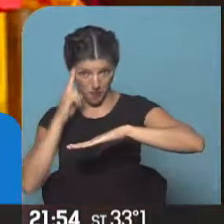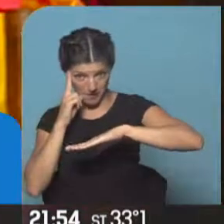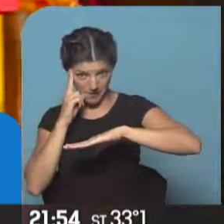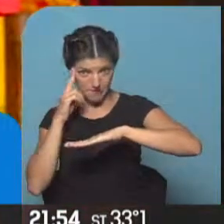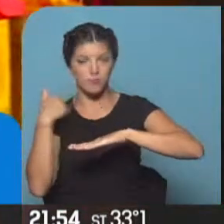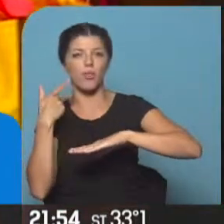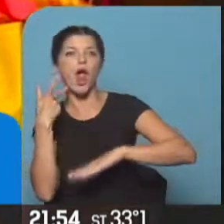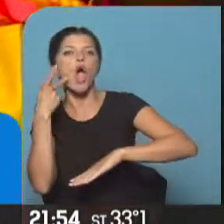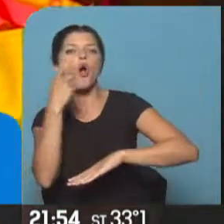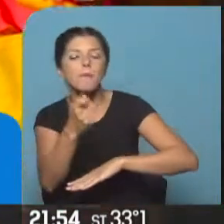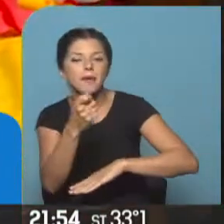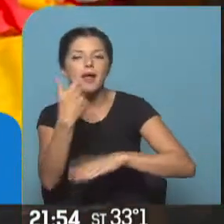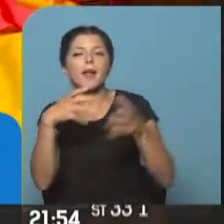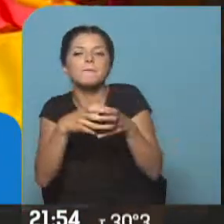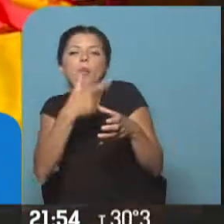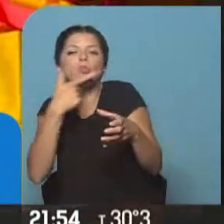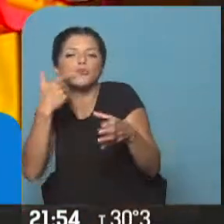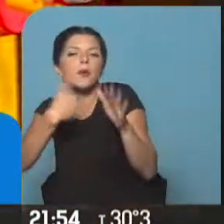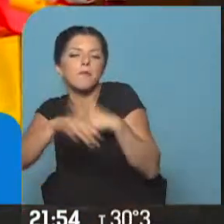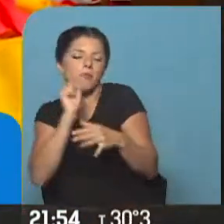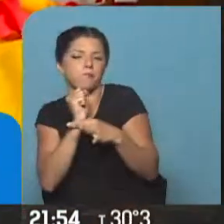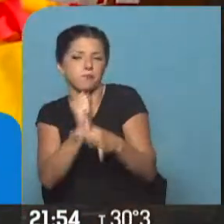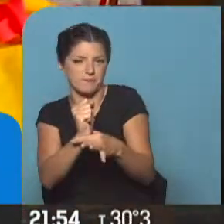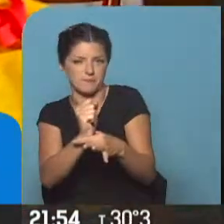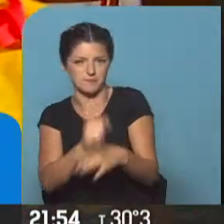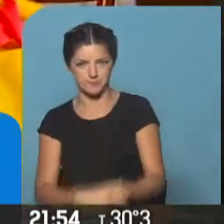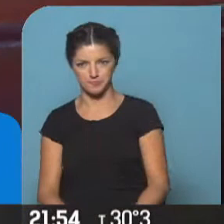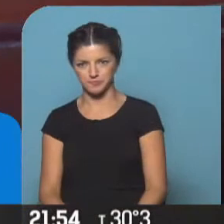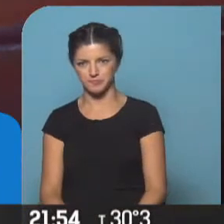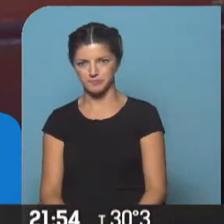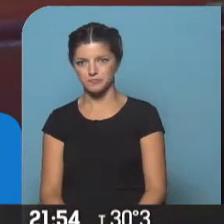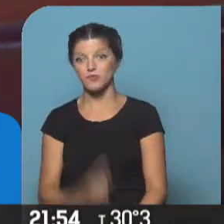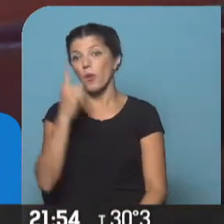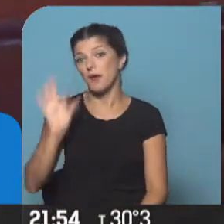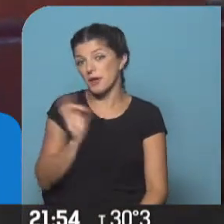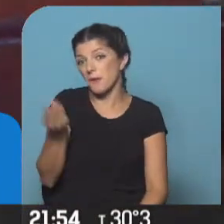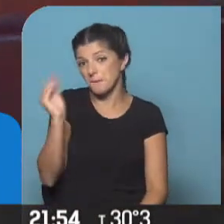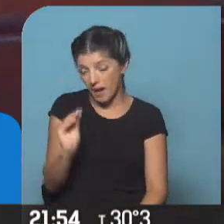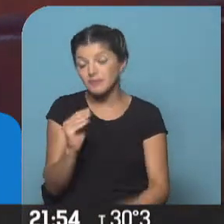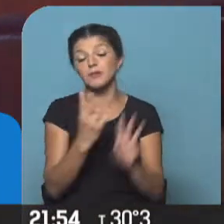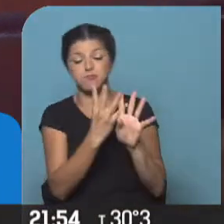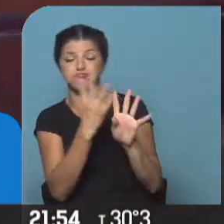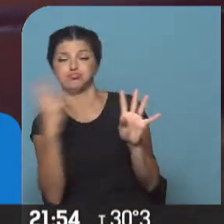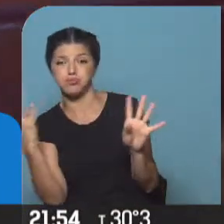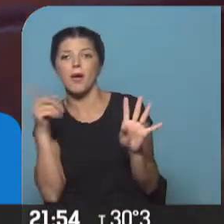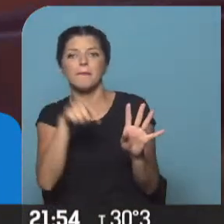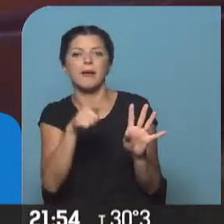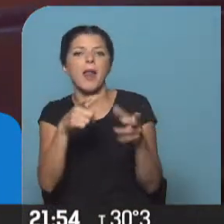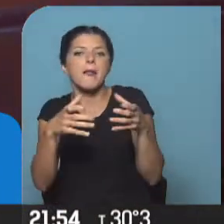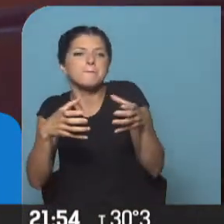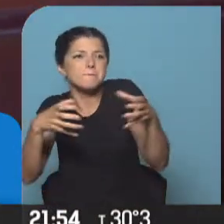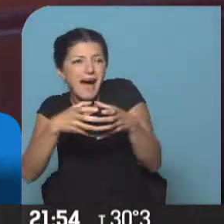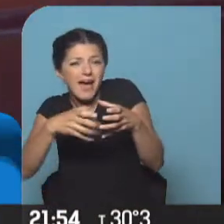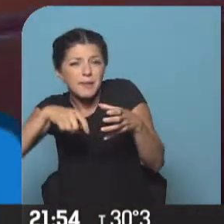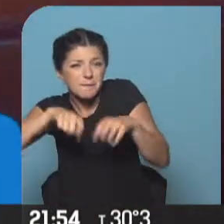dulce más famoso de la ciudad. Otro año más, haciendo cola para el pan dulce más rico del